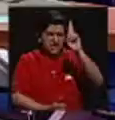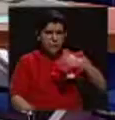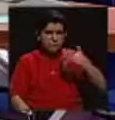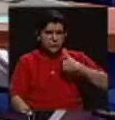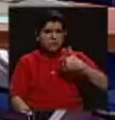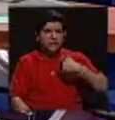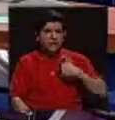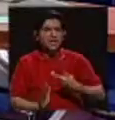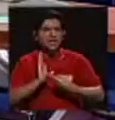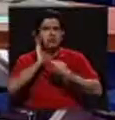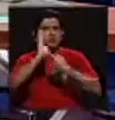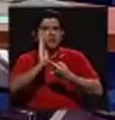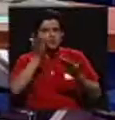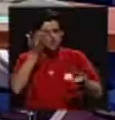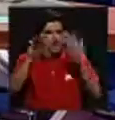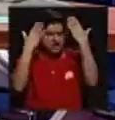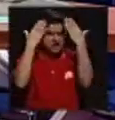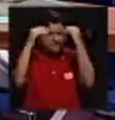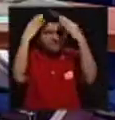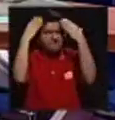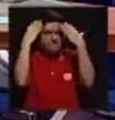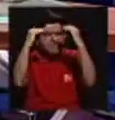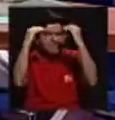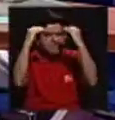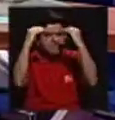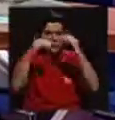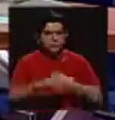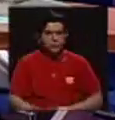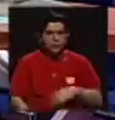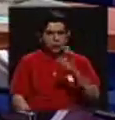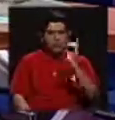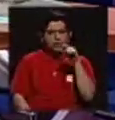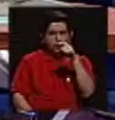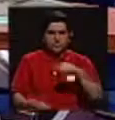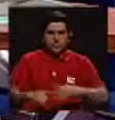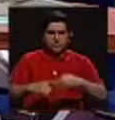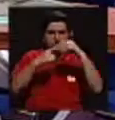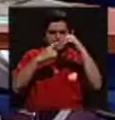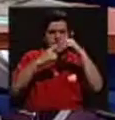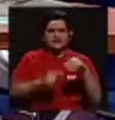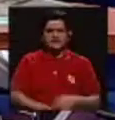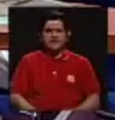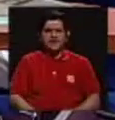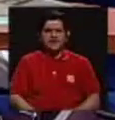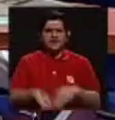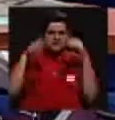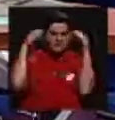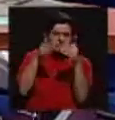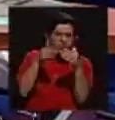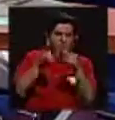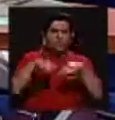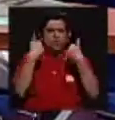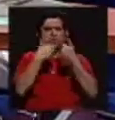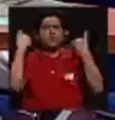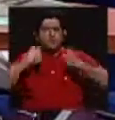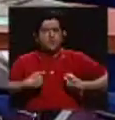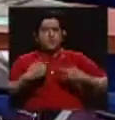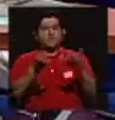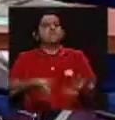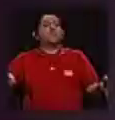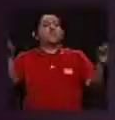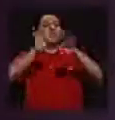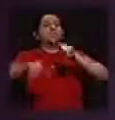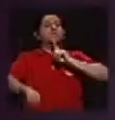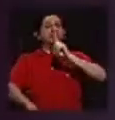que nos den alguna información de dónde están los principales focos o en qué grupos humanos? Creo que es muy